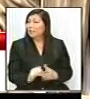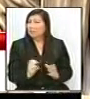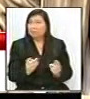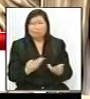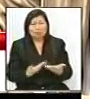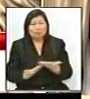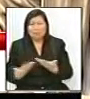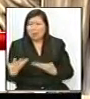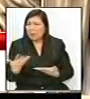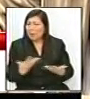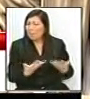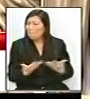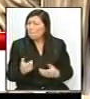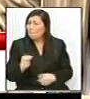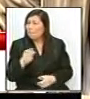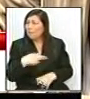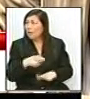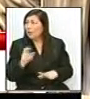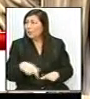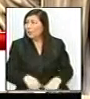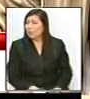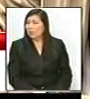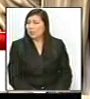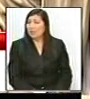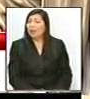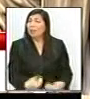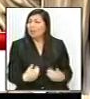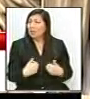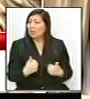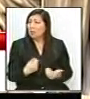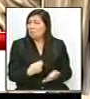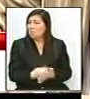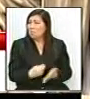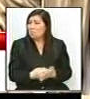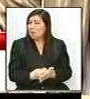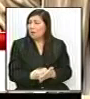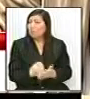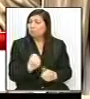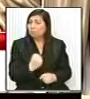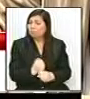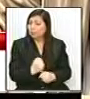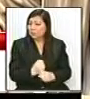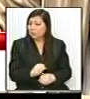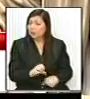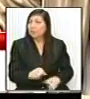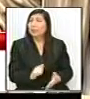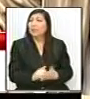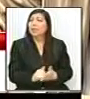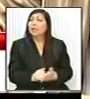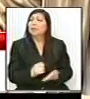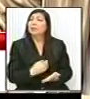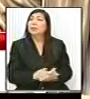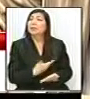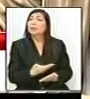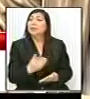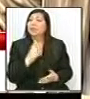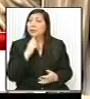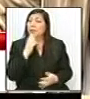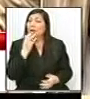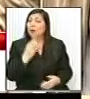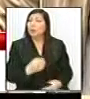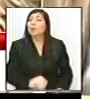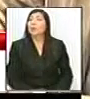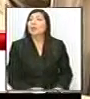reciclando profesionales. Tienen buenos sueldos, hágalos trabajar y que la distribución sea